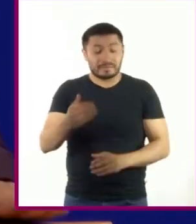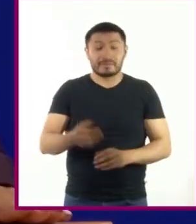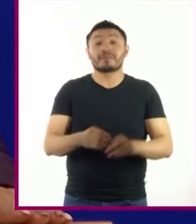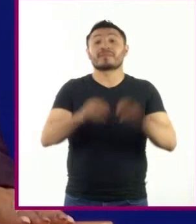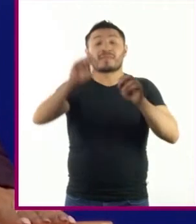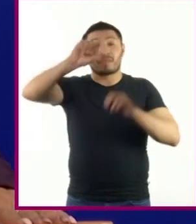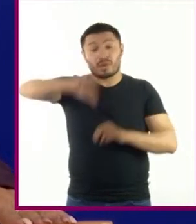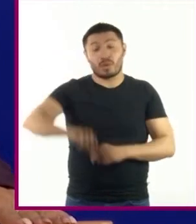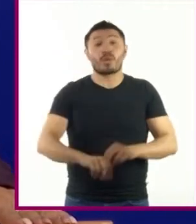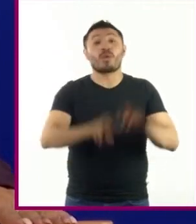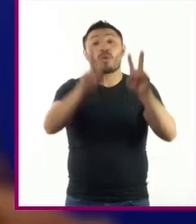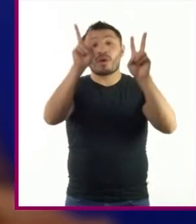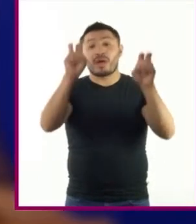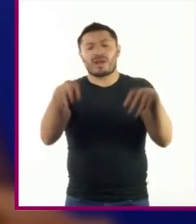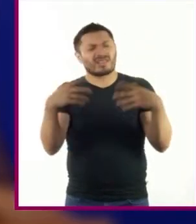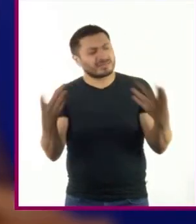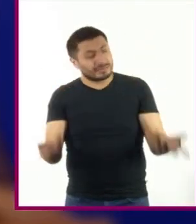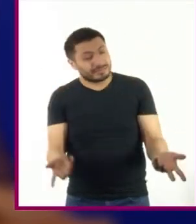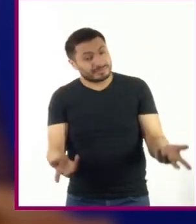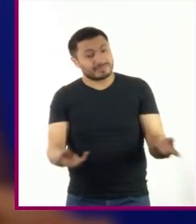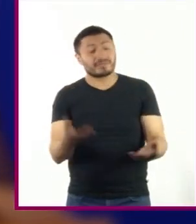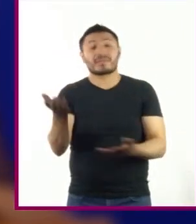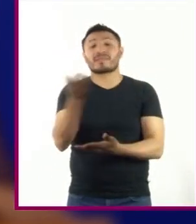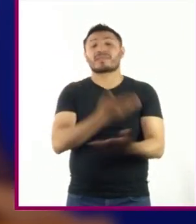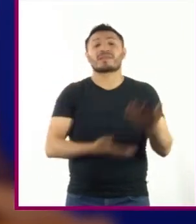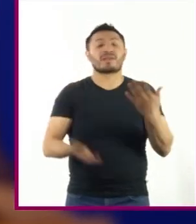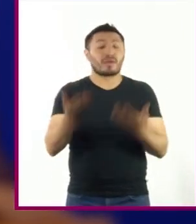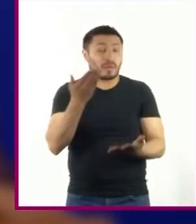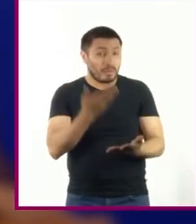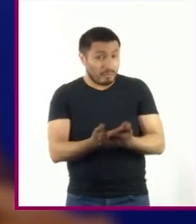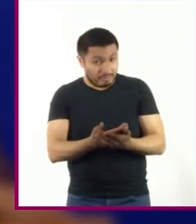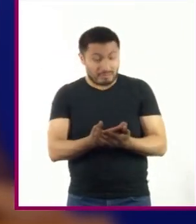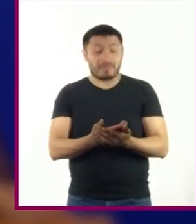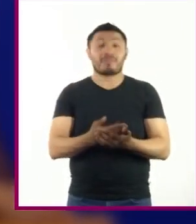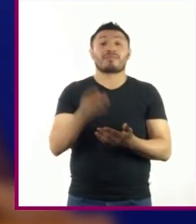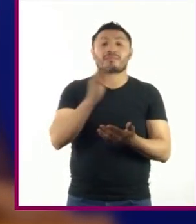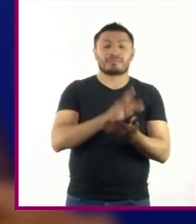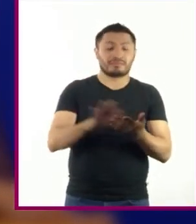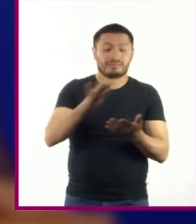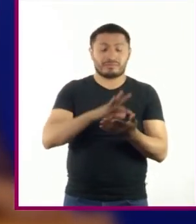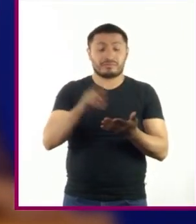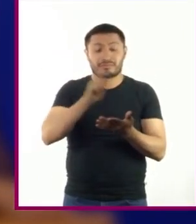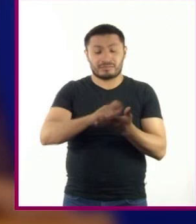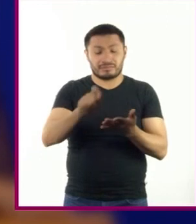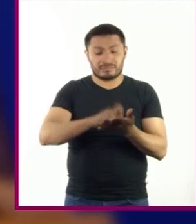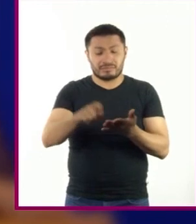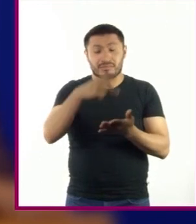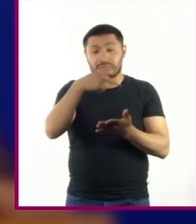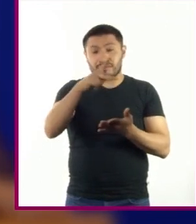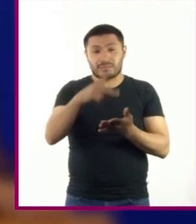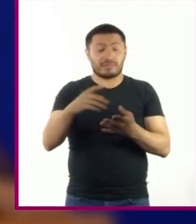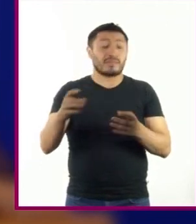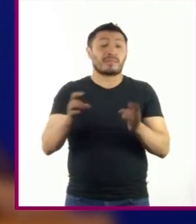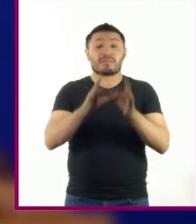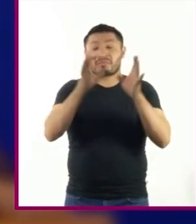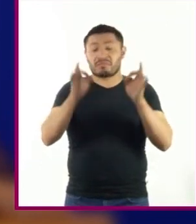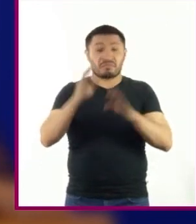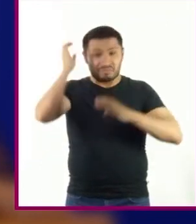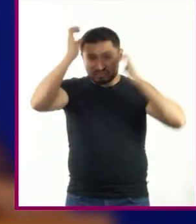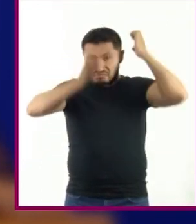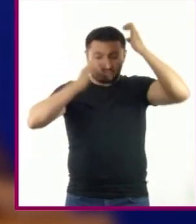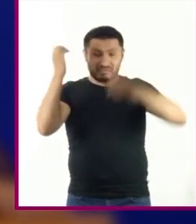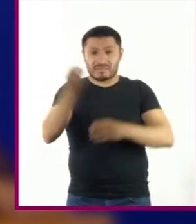vimos el aprendizaje esperado. Comparte la lectura de textos propios en eventos escolares y nuestro propósito